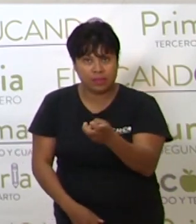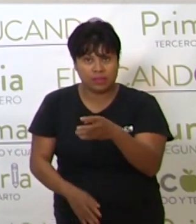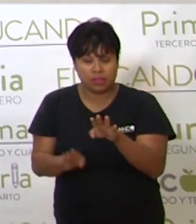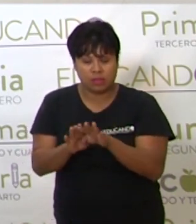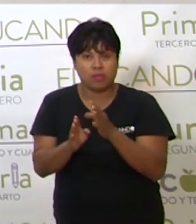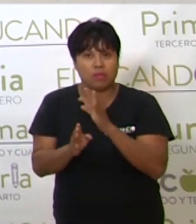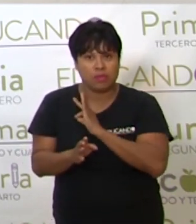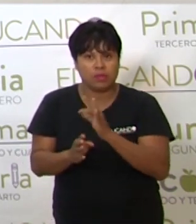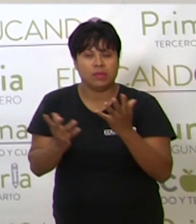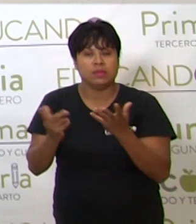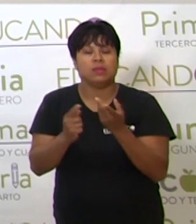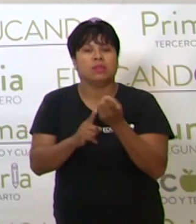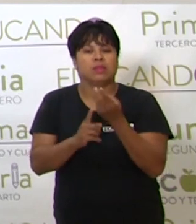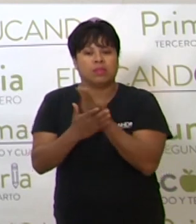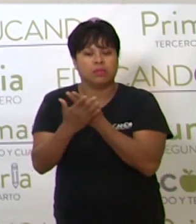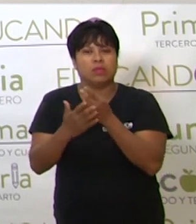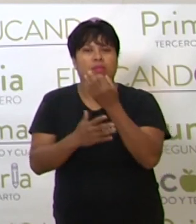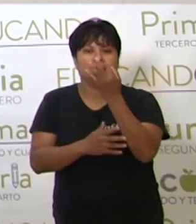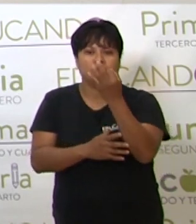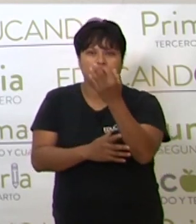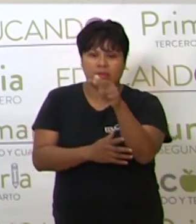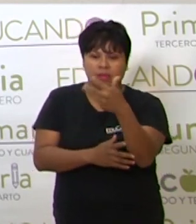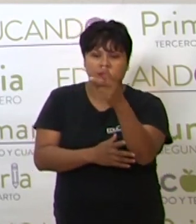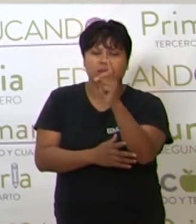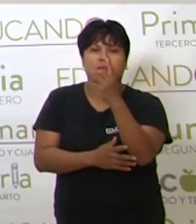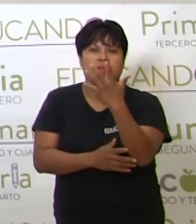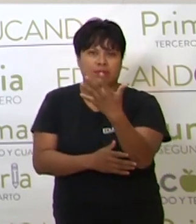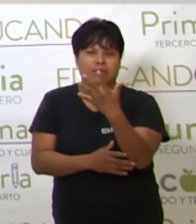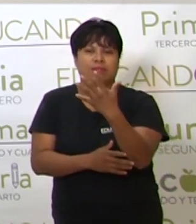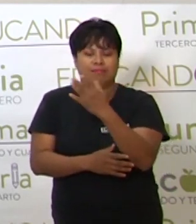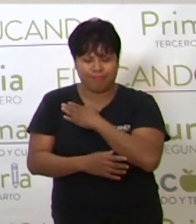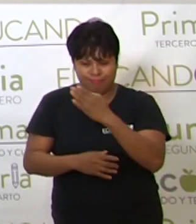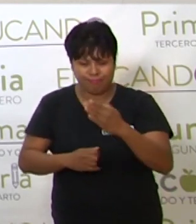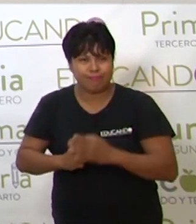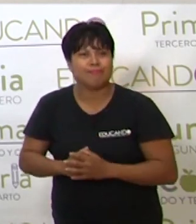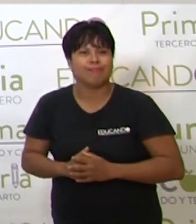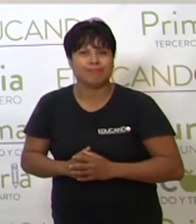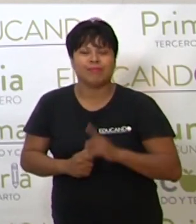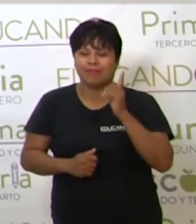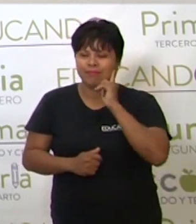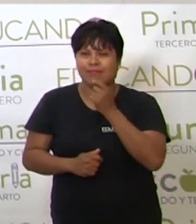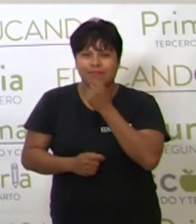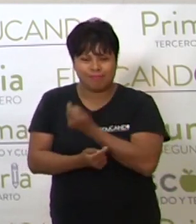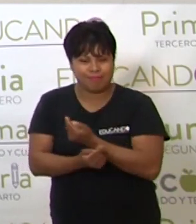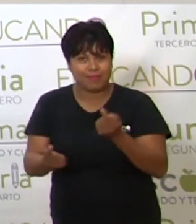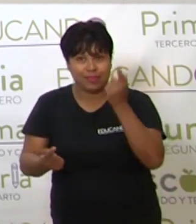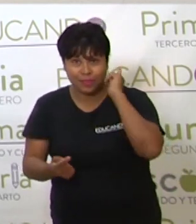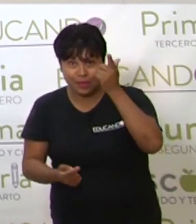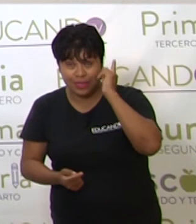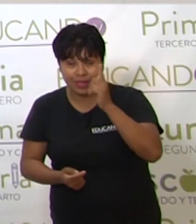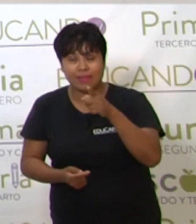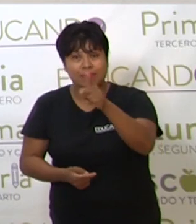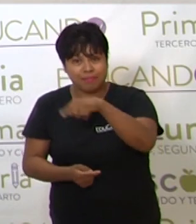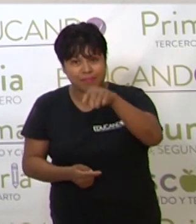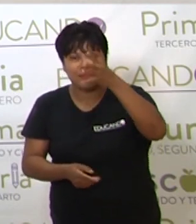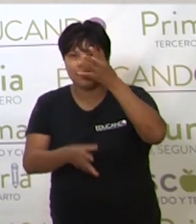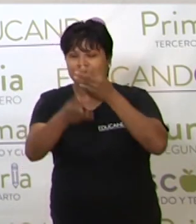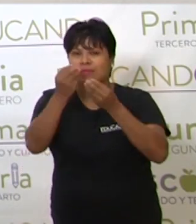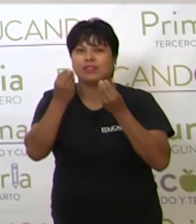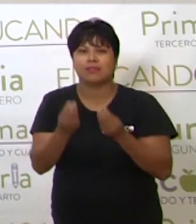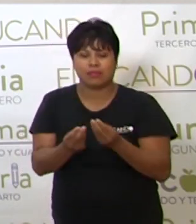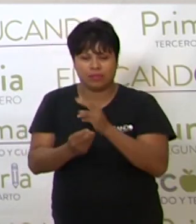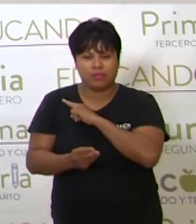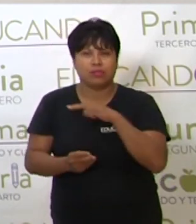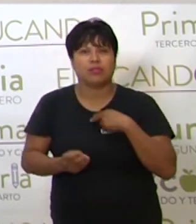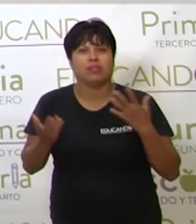representación ya sabemos que nos sobran tres a 35 años nada más pues bueno niñas y niños yo espero que hayan aprendido muchísimo lo